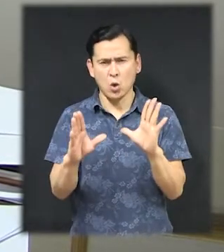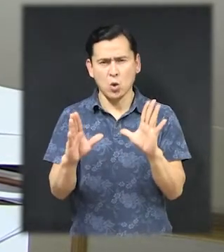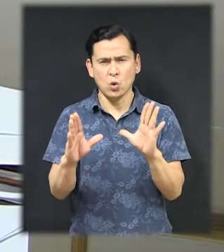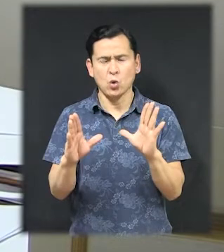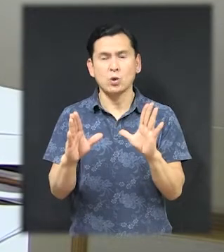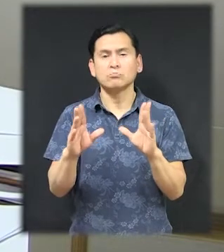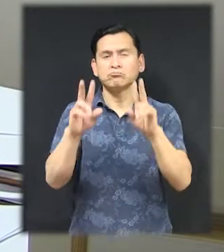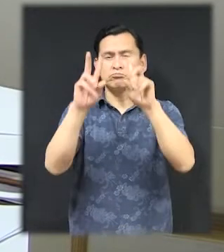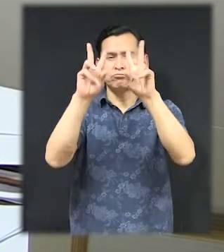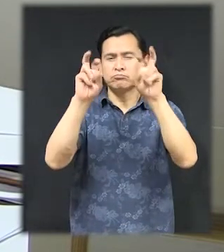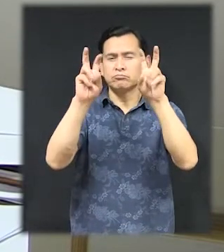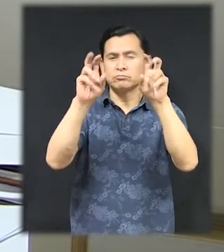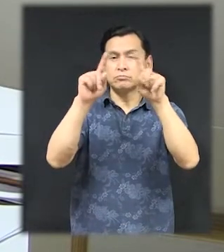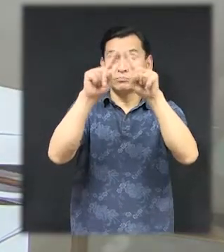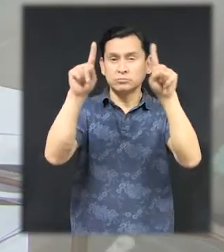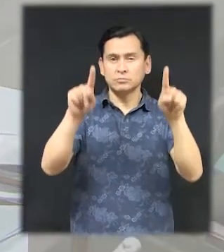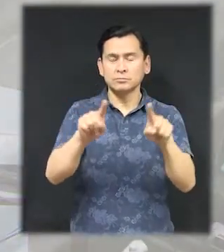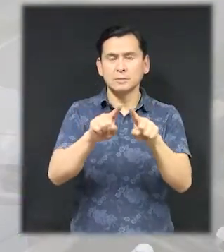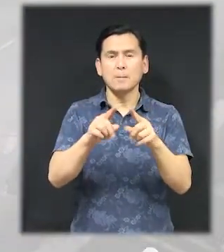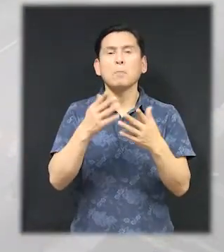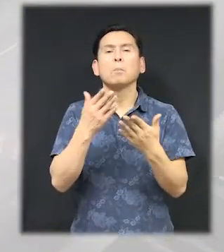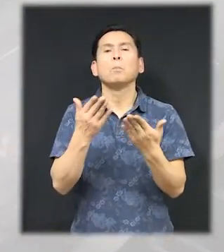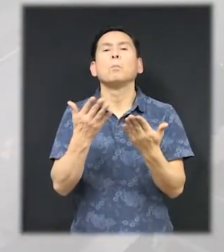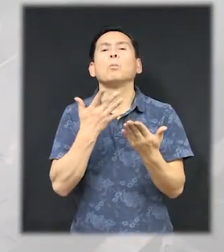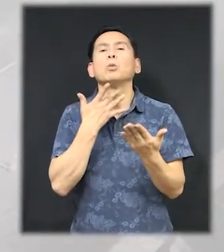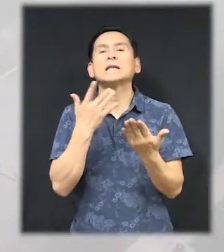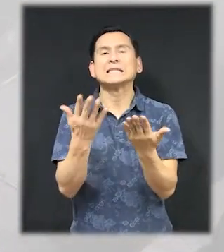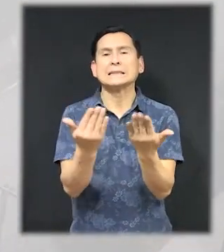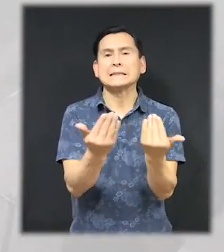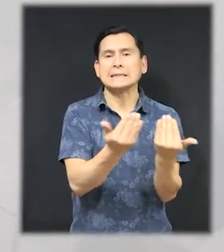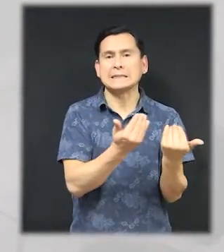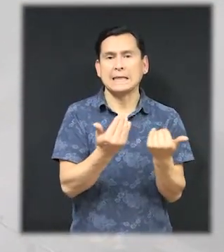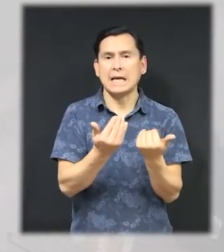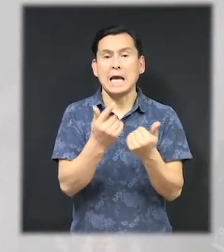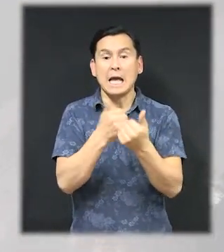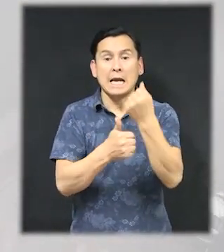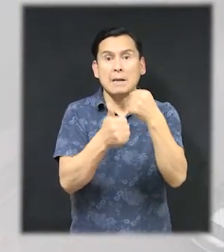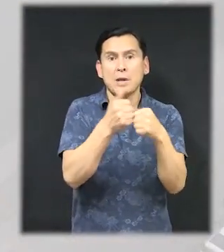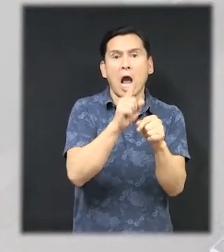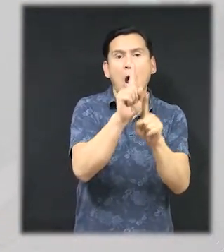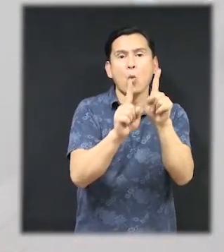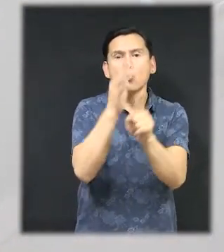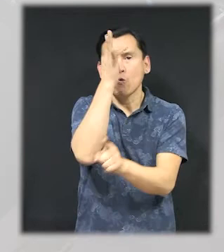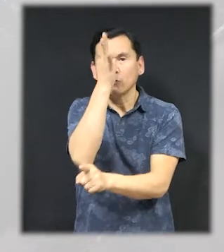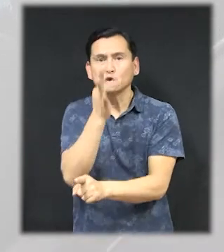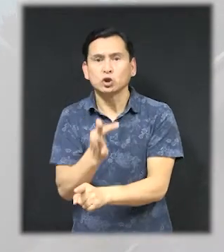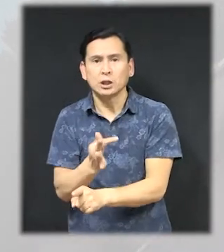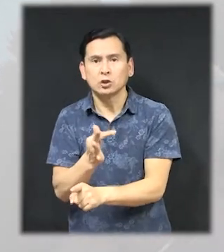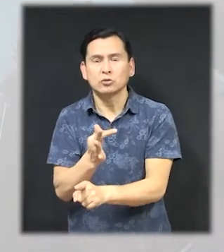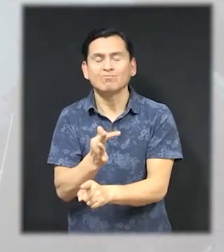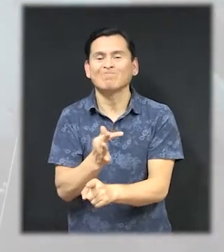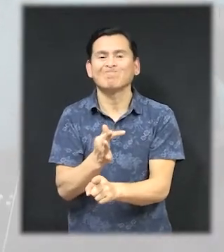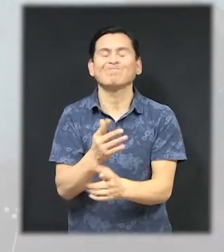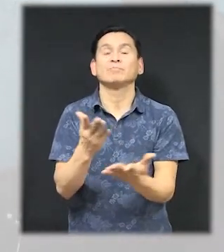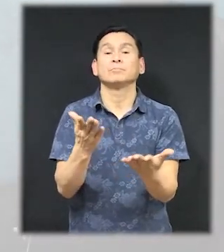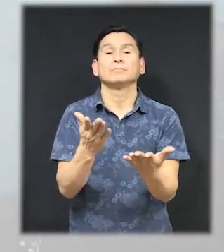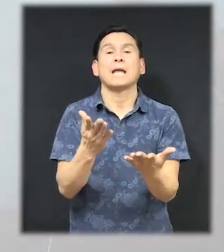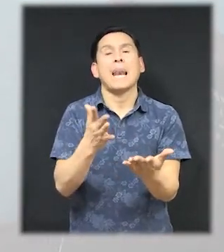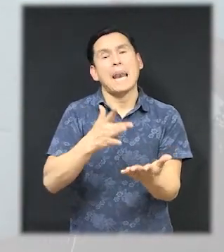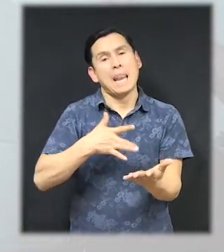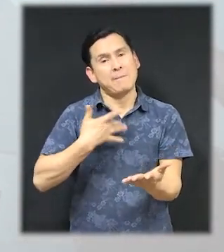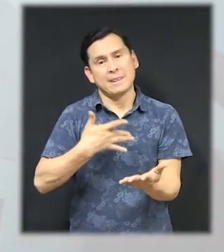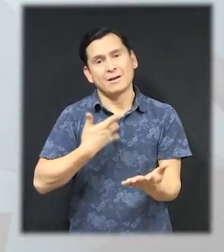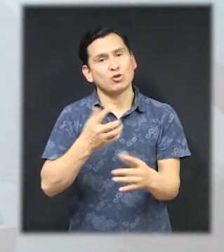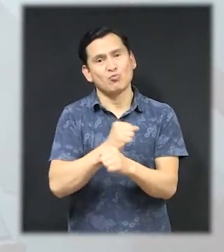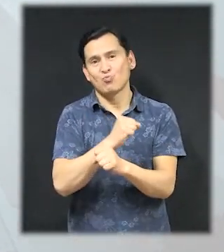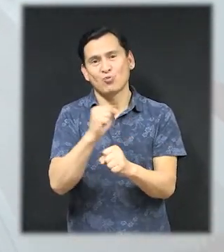señalar que tenemos 153 personas en el equipo médico que se distribuyen en